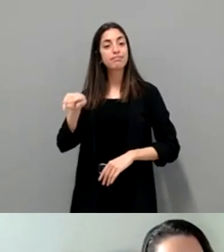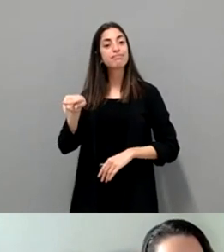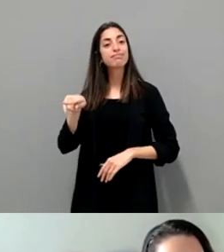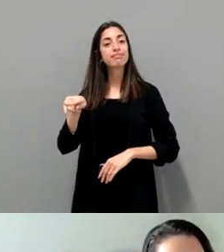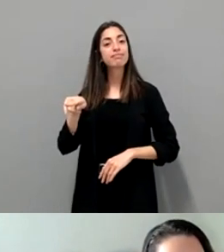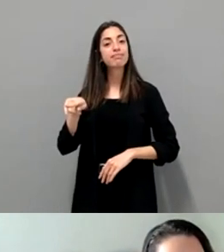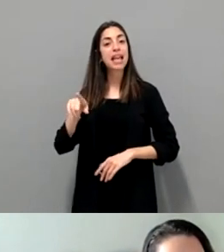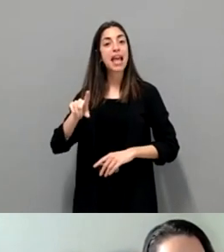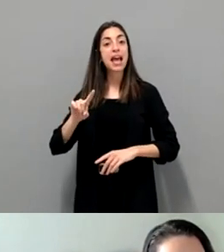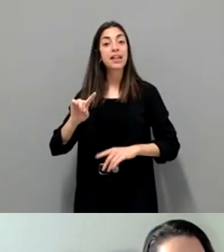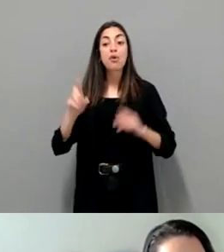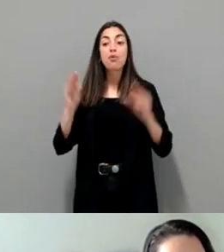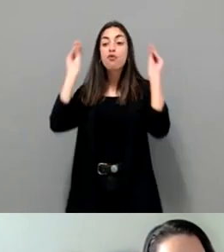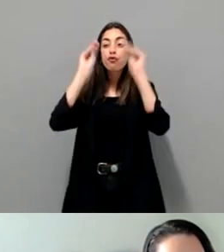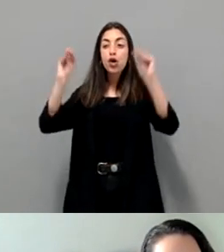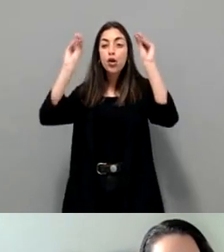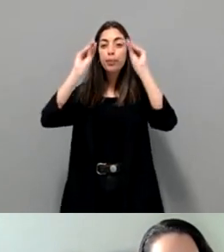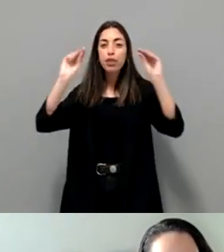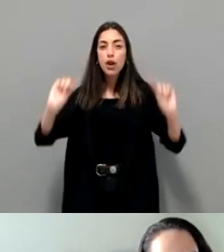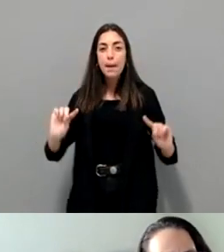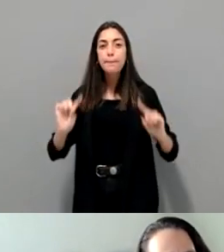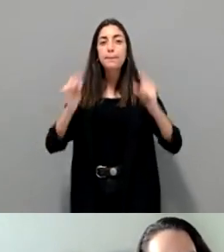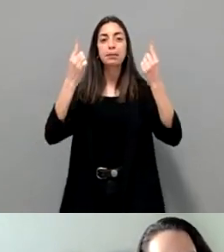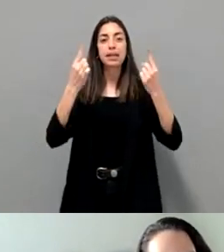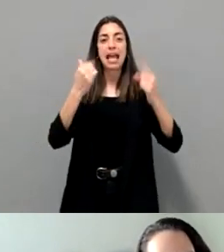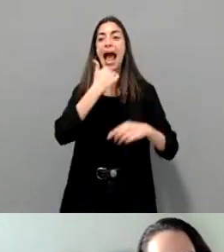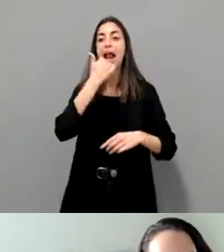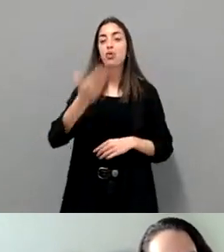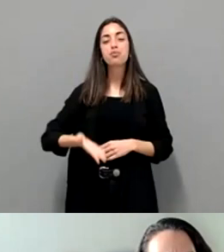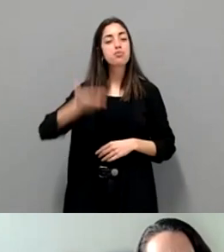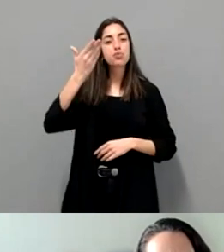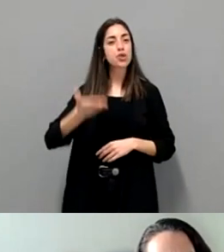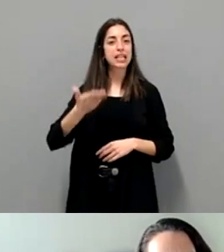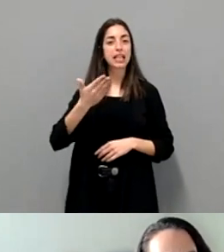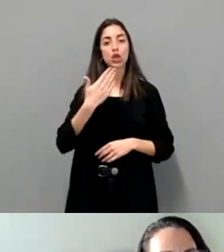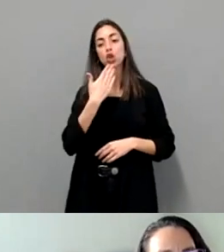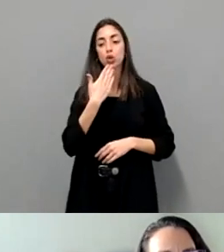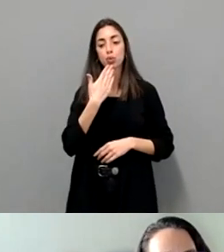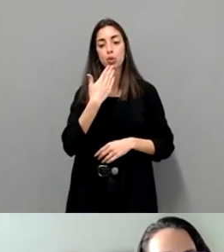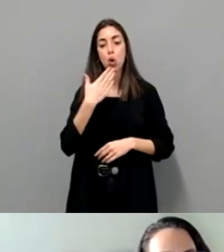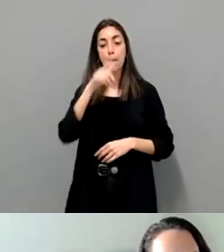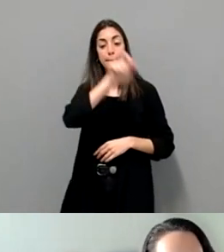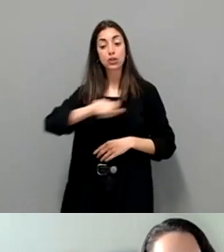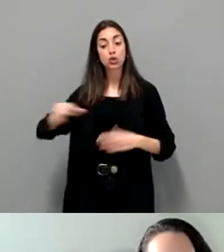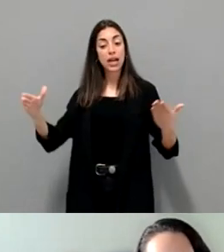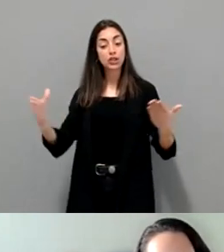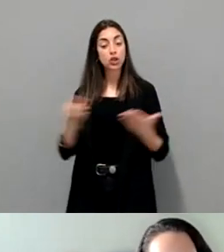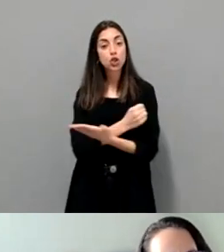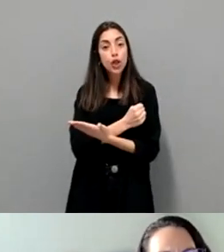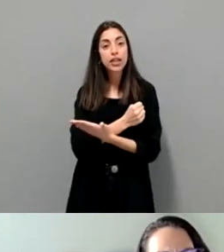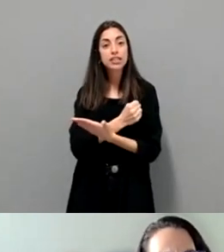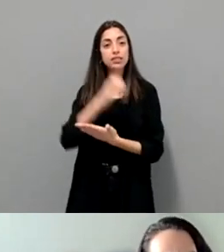primera formación sobre algo tan importante como que todas las personas puedan